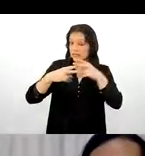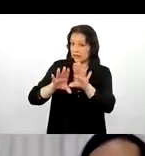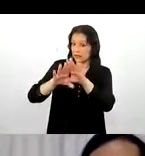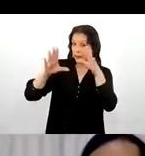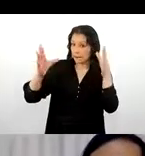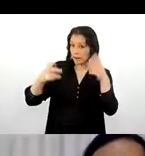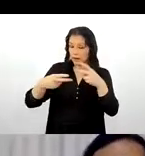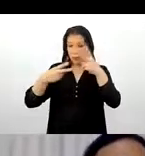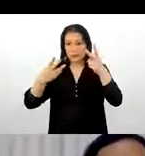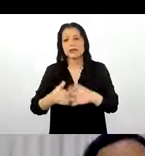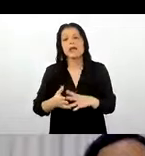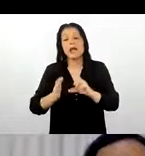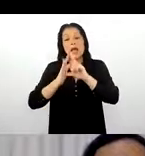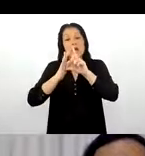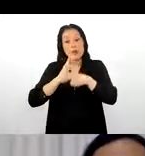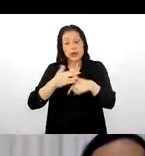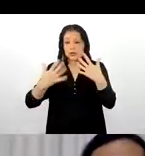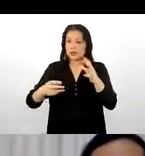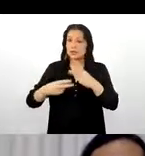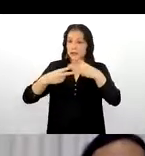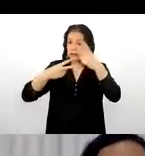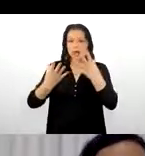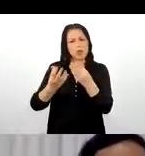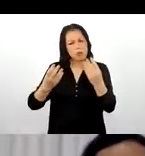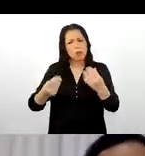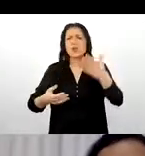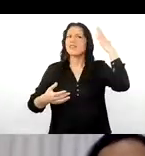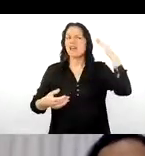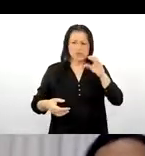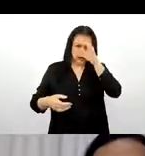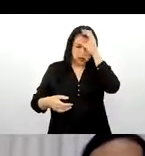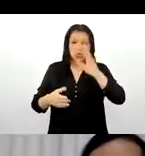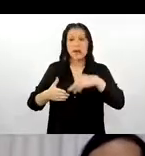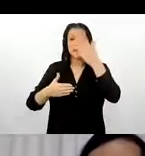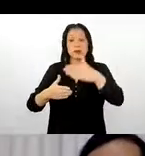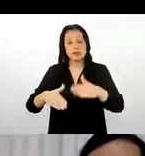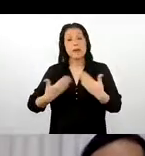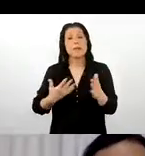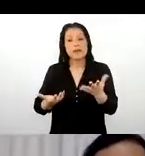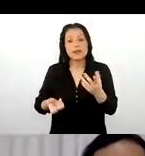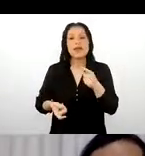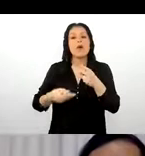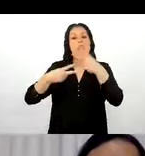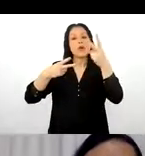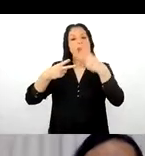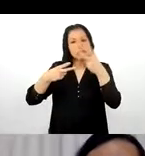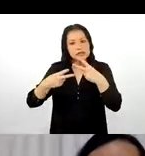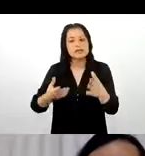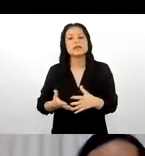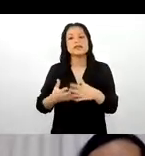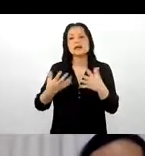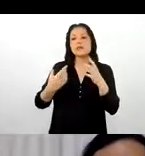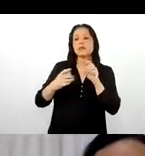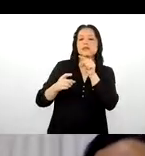y desde ya, si ya has visitado Cusco muchas veces, entonces la próxima visita podría ser una visita que se pueda enfocar en